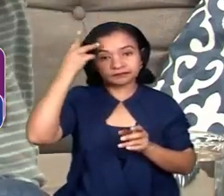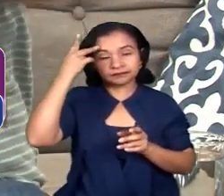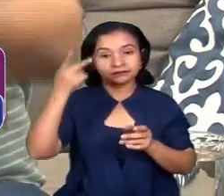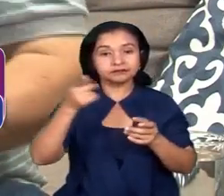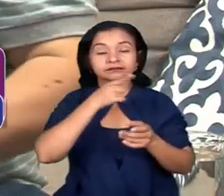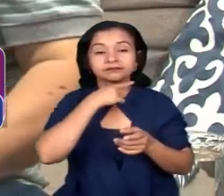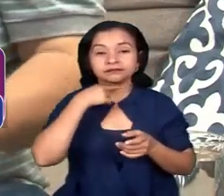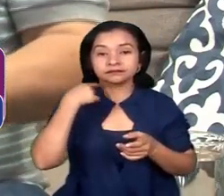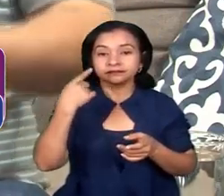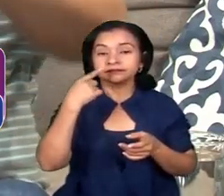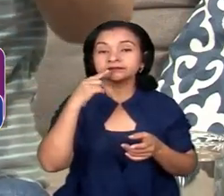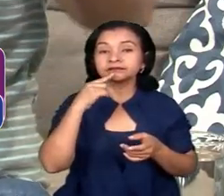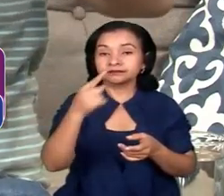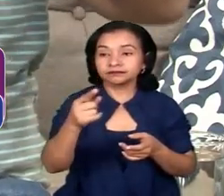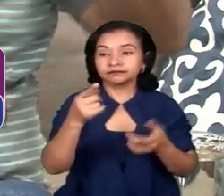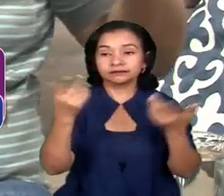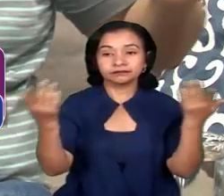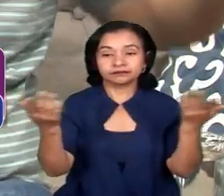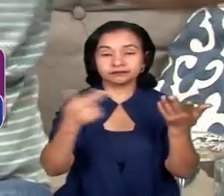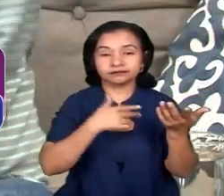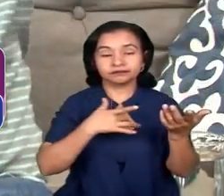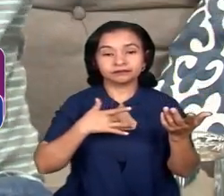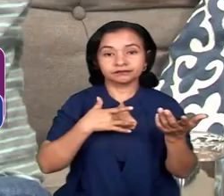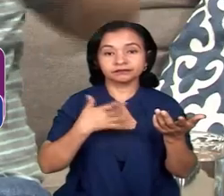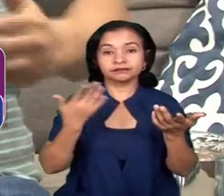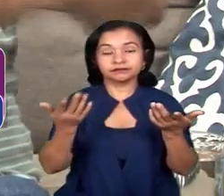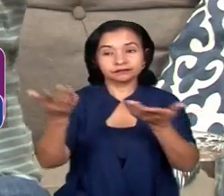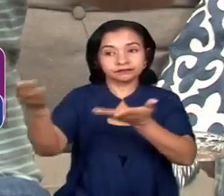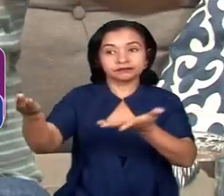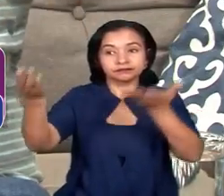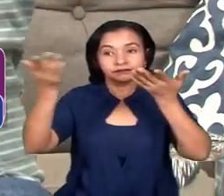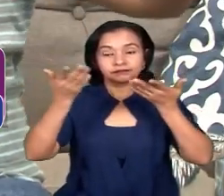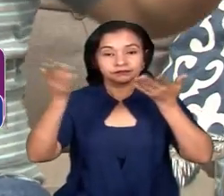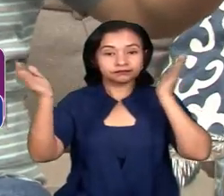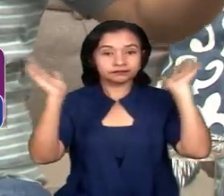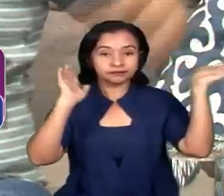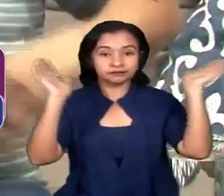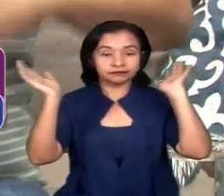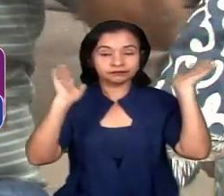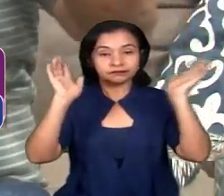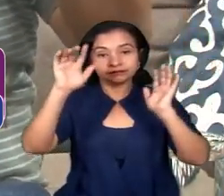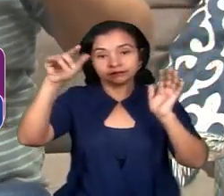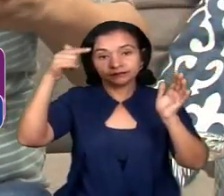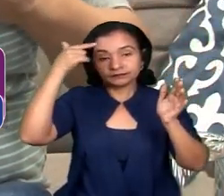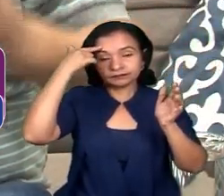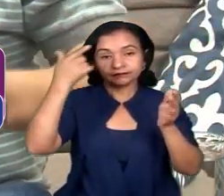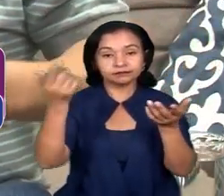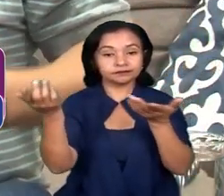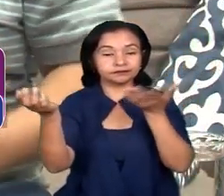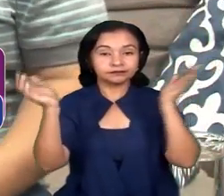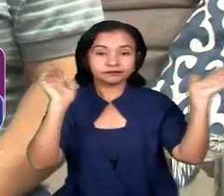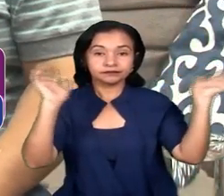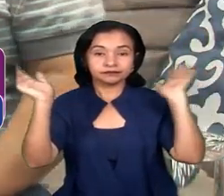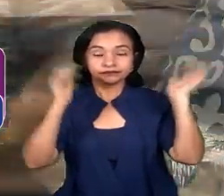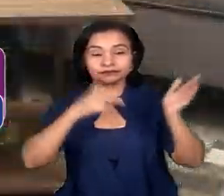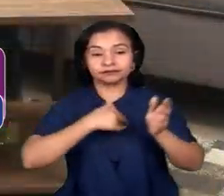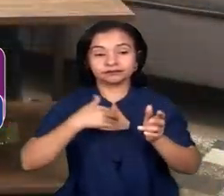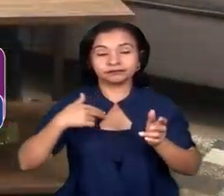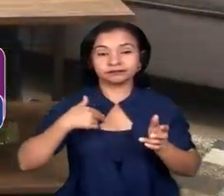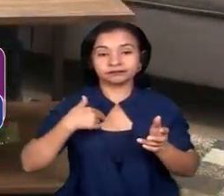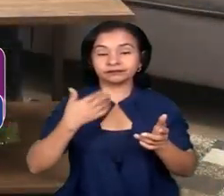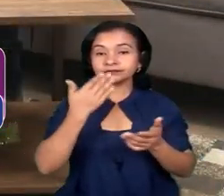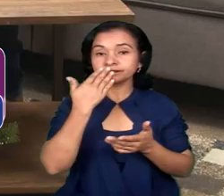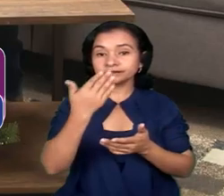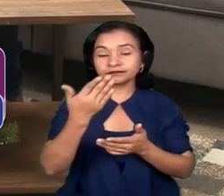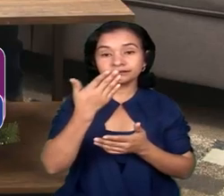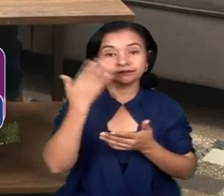de realidades, vengo a hablar de lo que. De comercio. Lo que hemos recibido los comerciantes, parte del gobierno y el comercio en sí que estamos haciendo. Lo